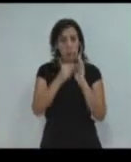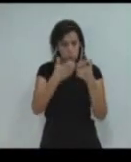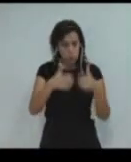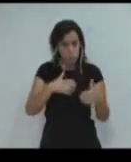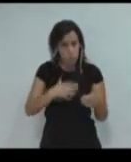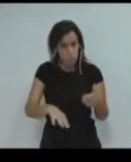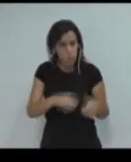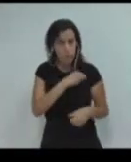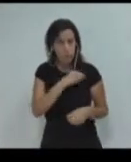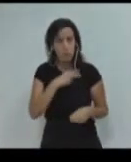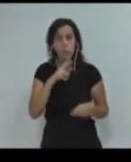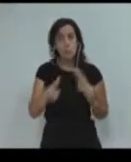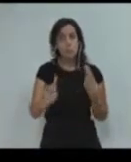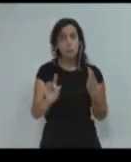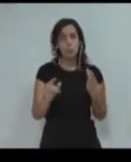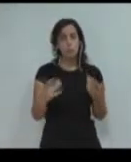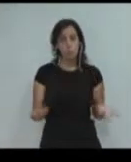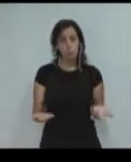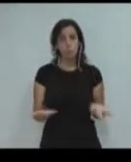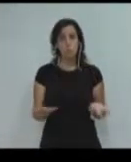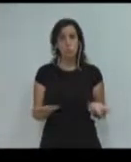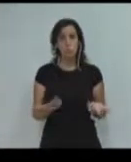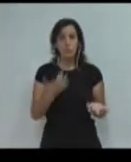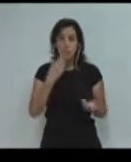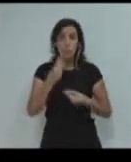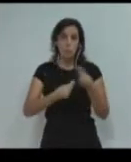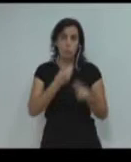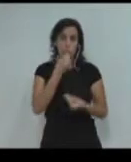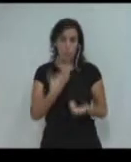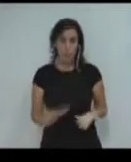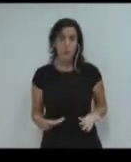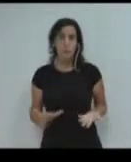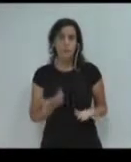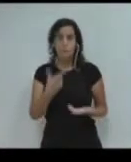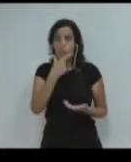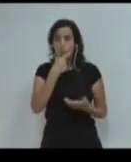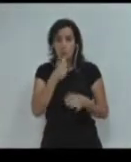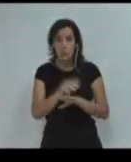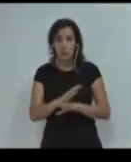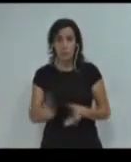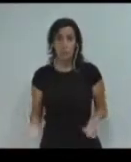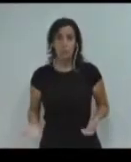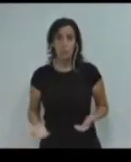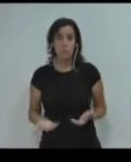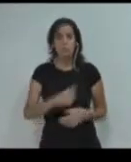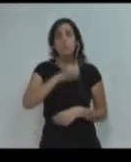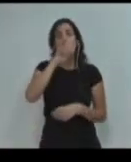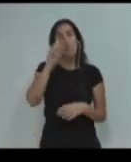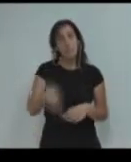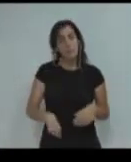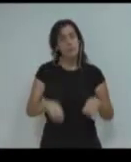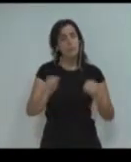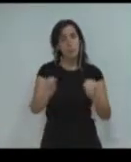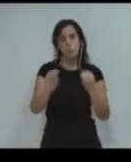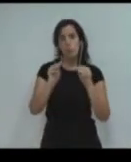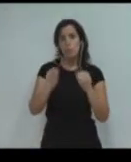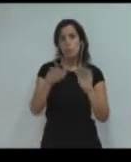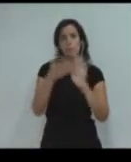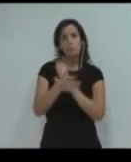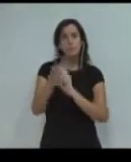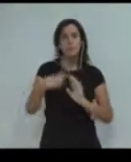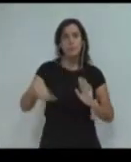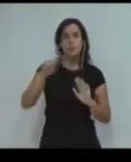automático? Sí, la buena utilización. Y es tan sencillo como eso. Es también formar. Nadie sabe,